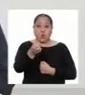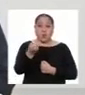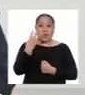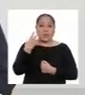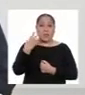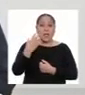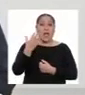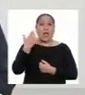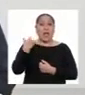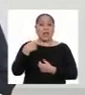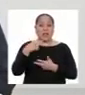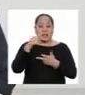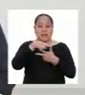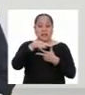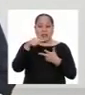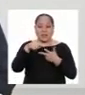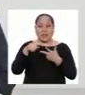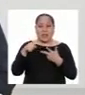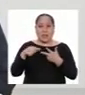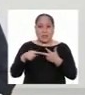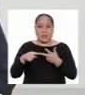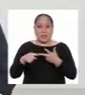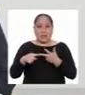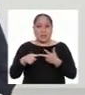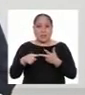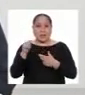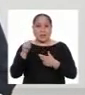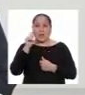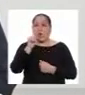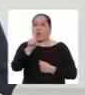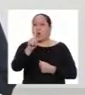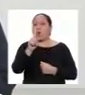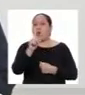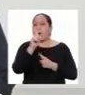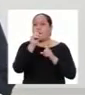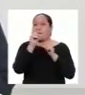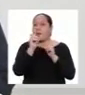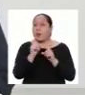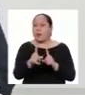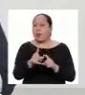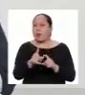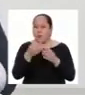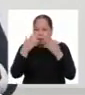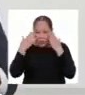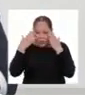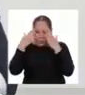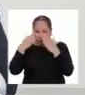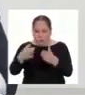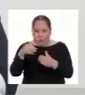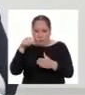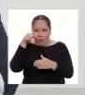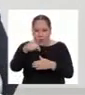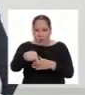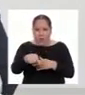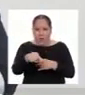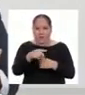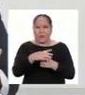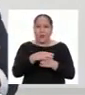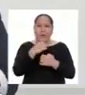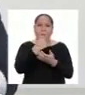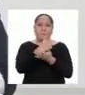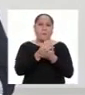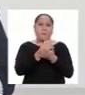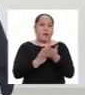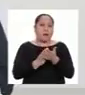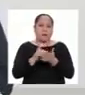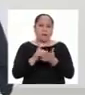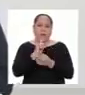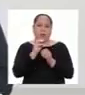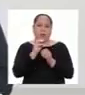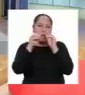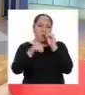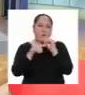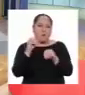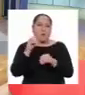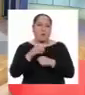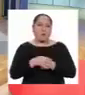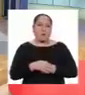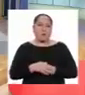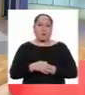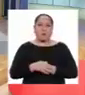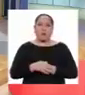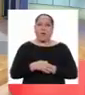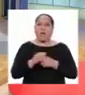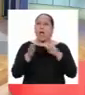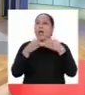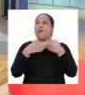3 factores principales. Te faltaría una pregunta que apunte a ese factor que aún no hemos abordado.